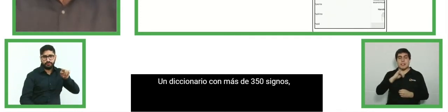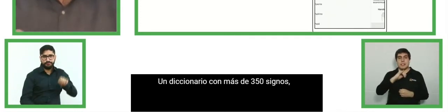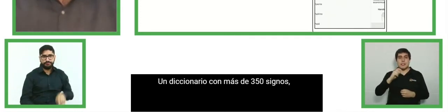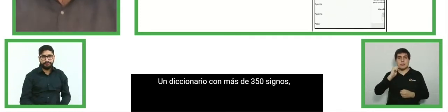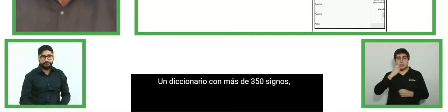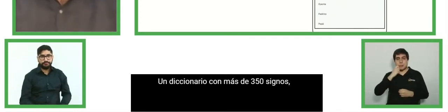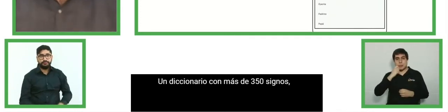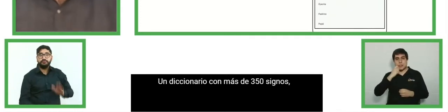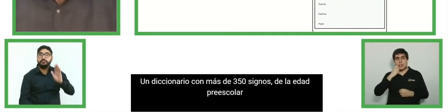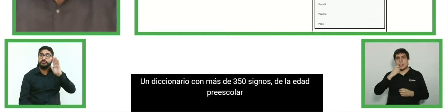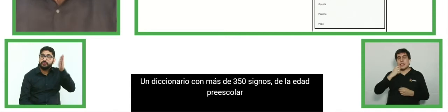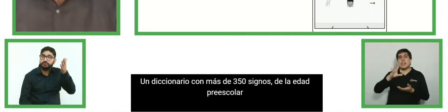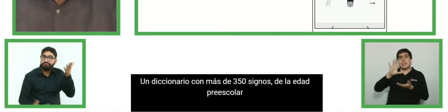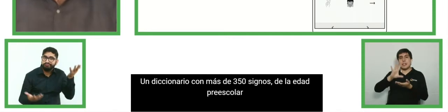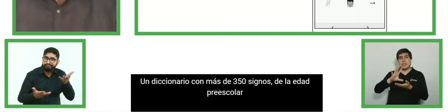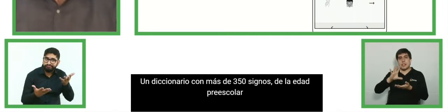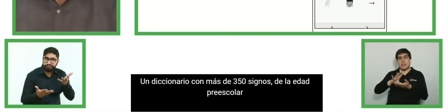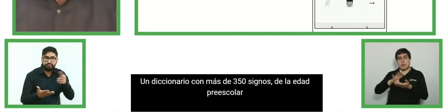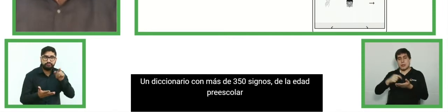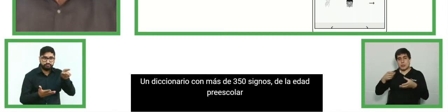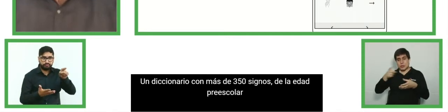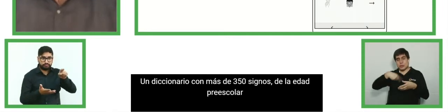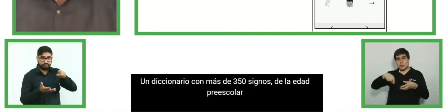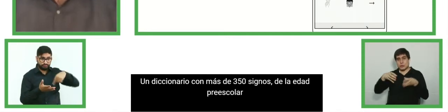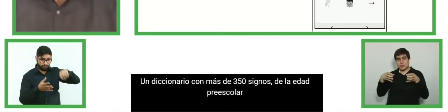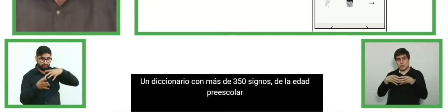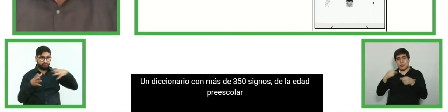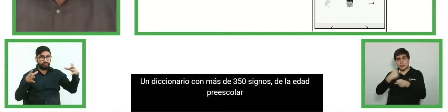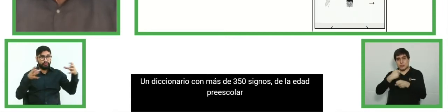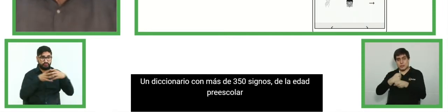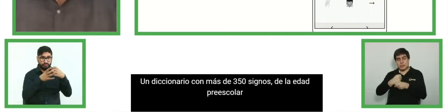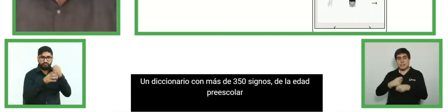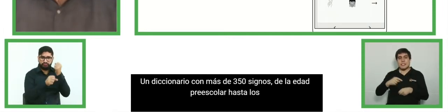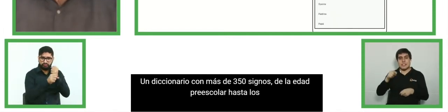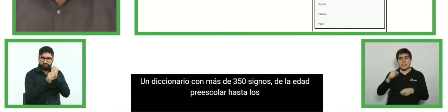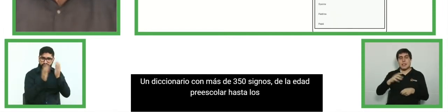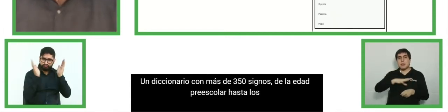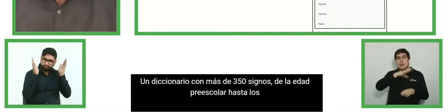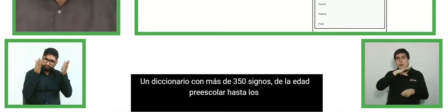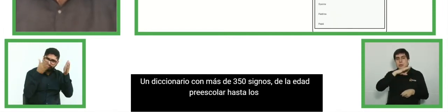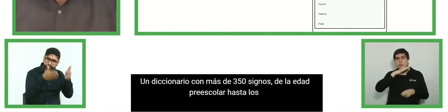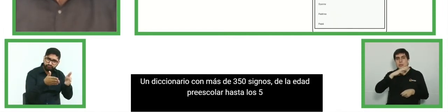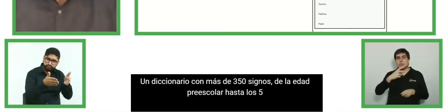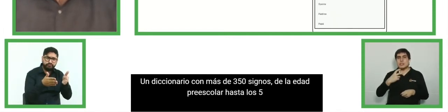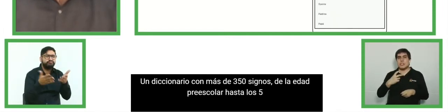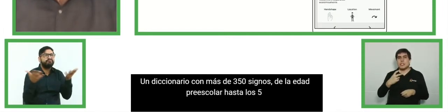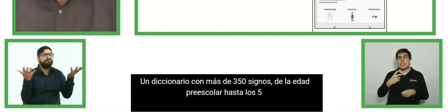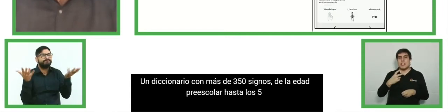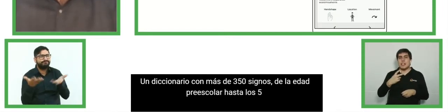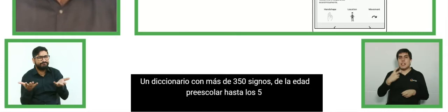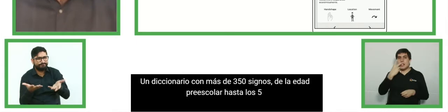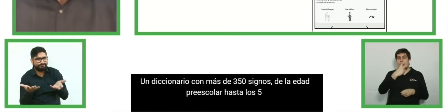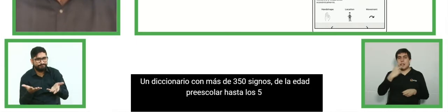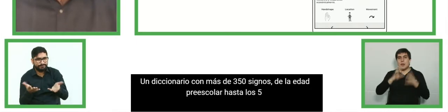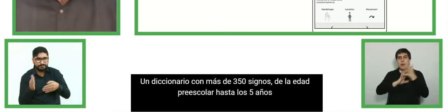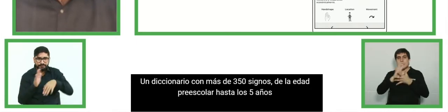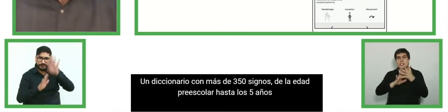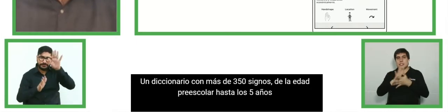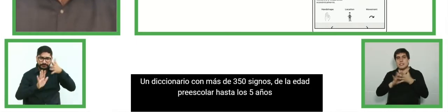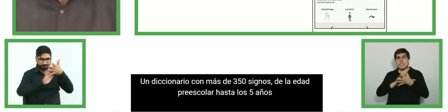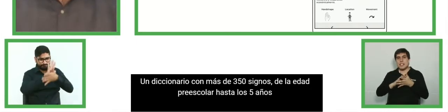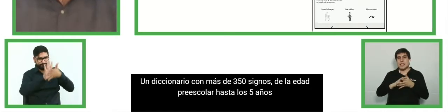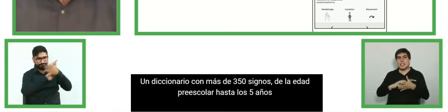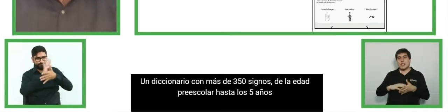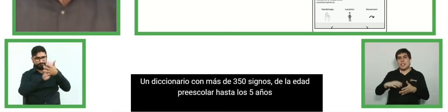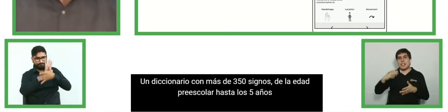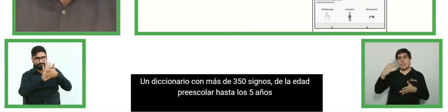Nicaragua para usar el lenguaje de Nicaragua de señas, y también el diccionario